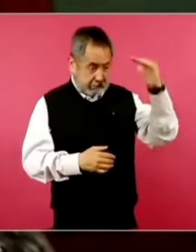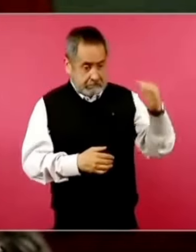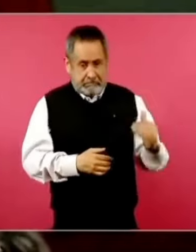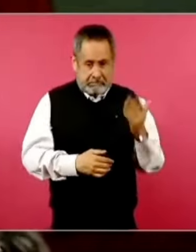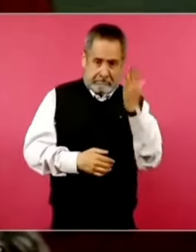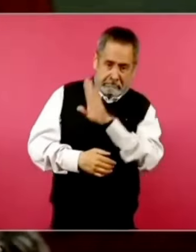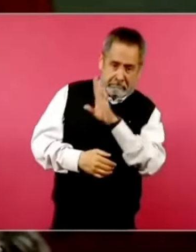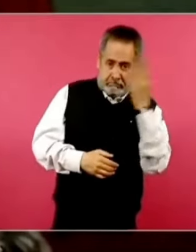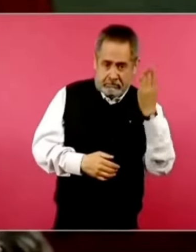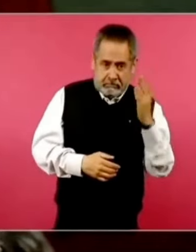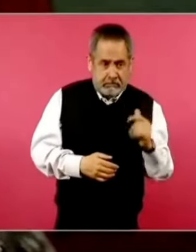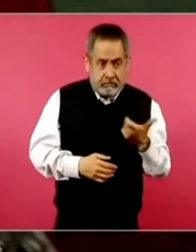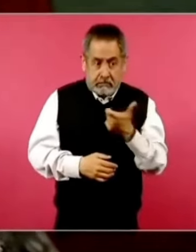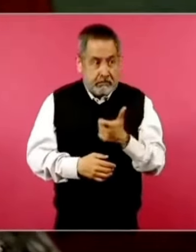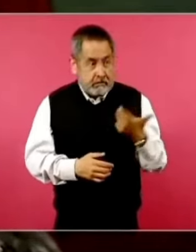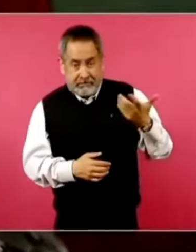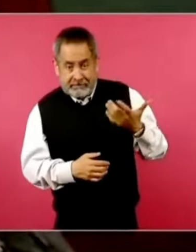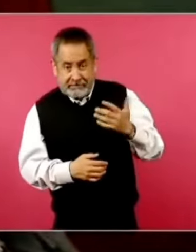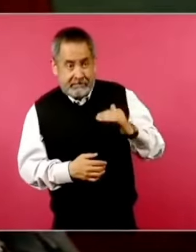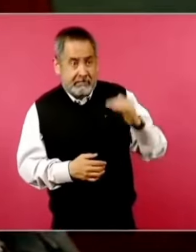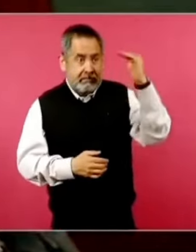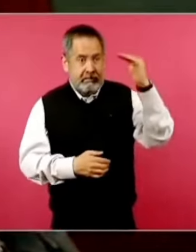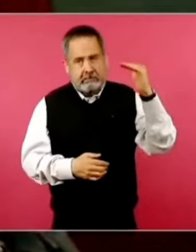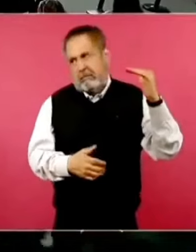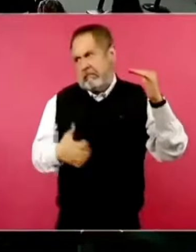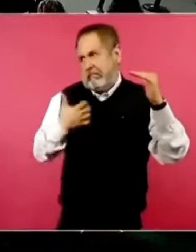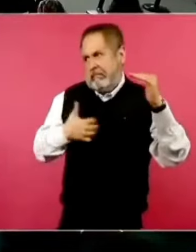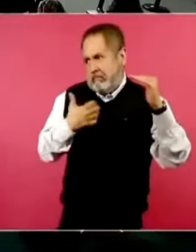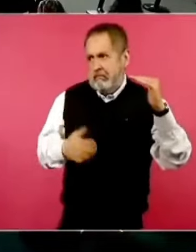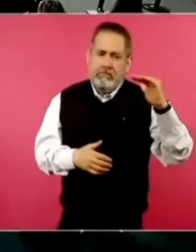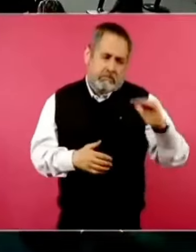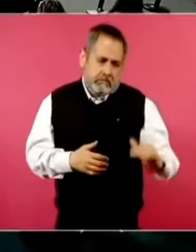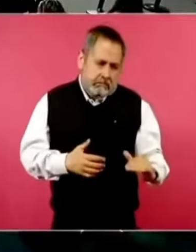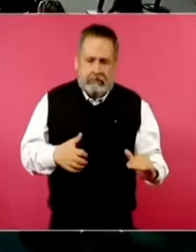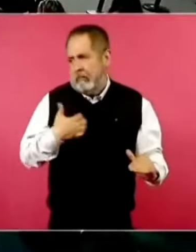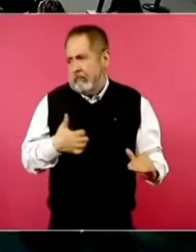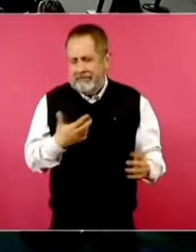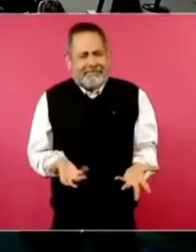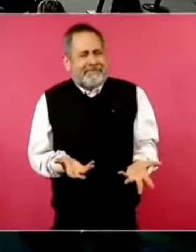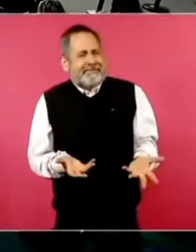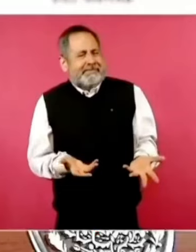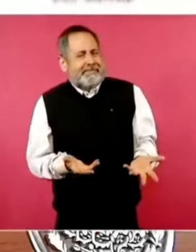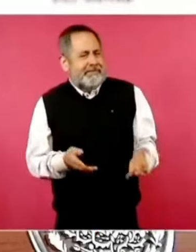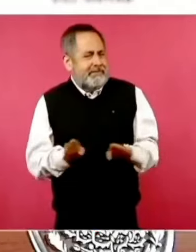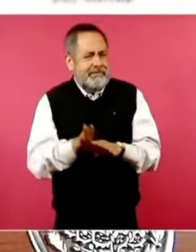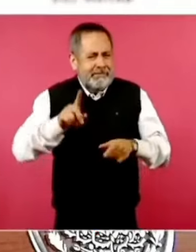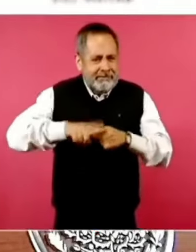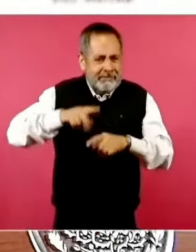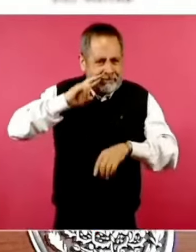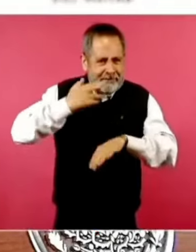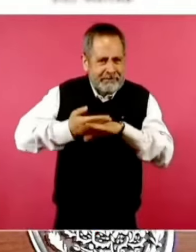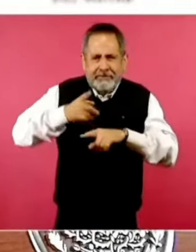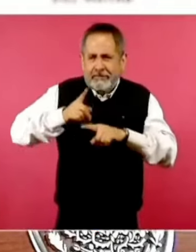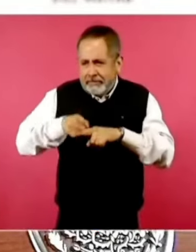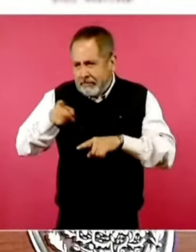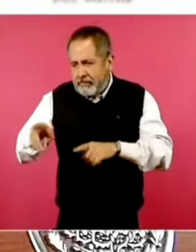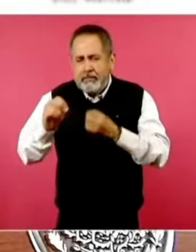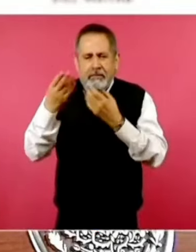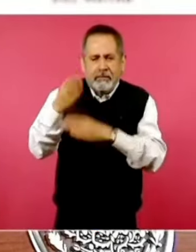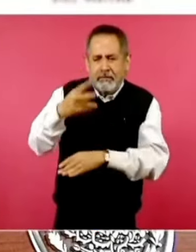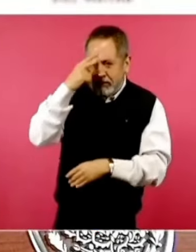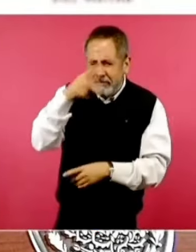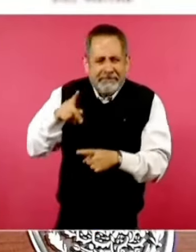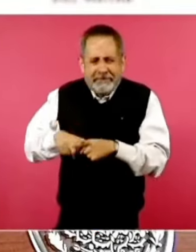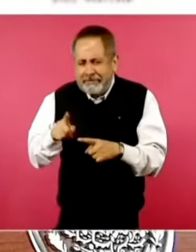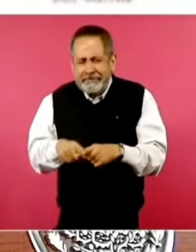o si realmente es responsabilidad de usted, o si es el mercado o es el Banco de México lo que está influyendo.